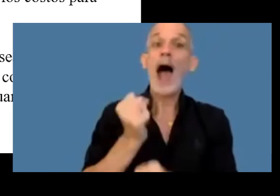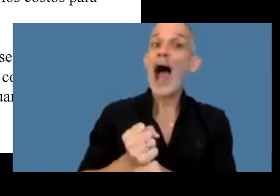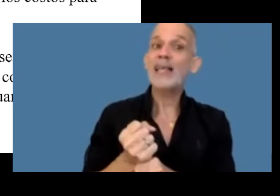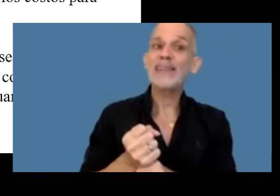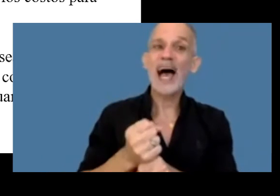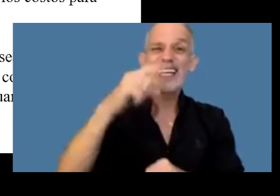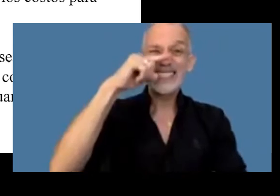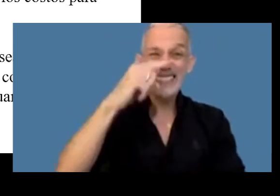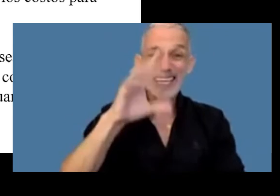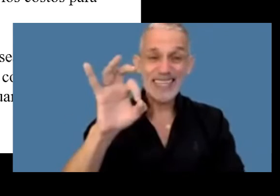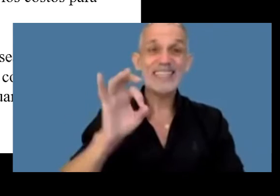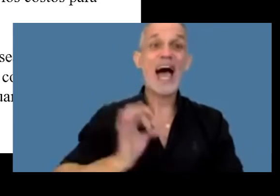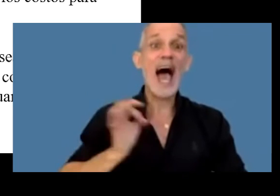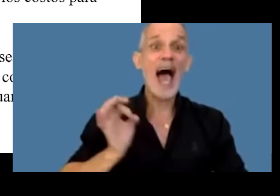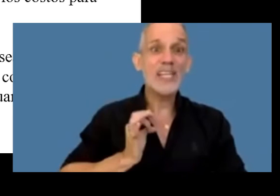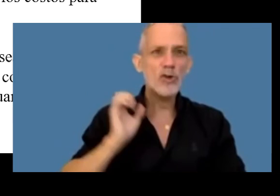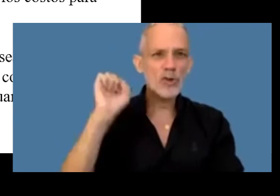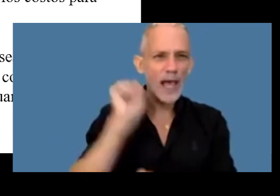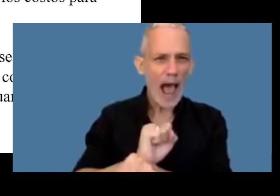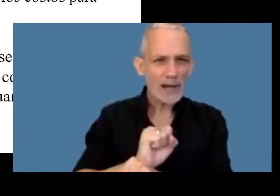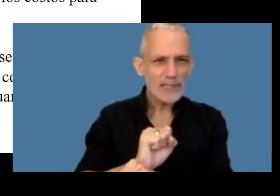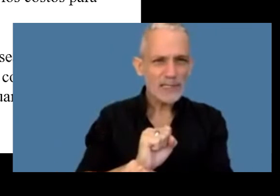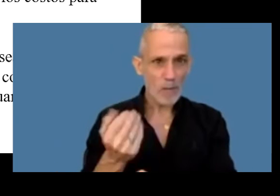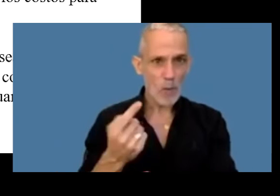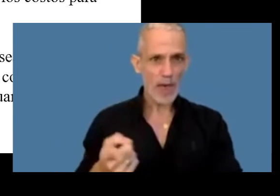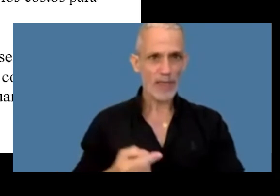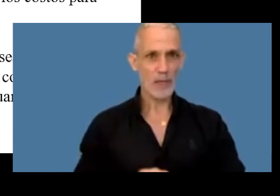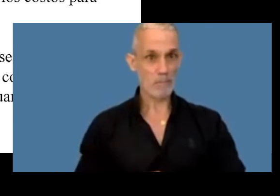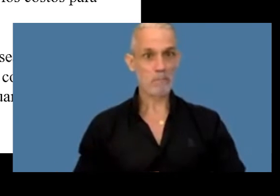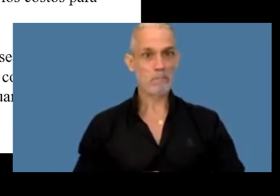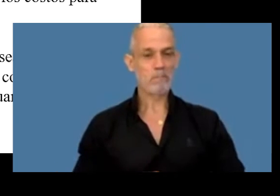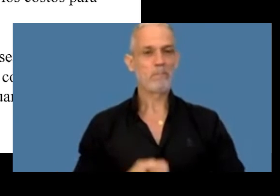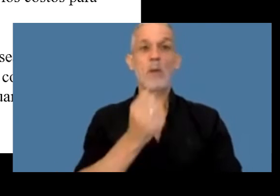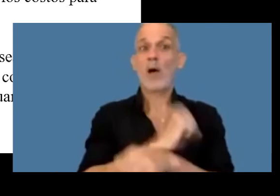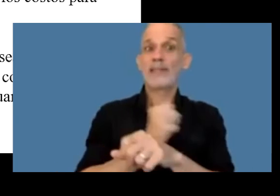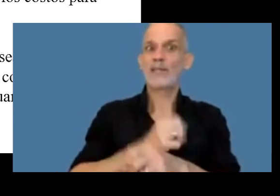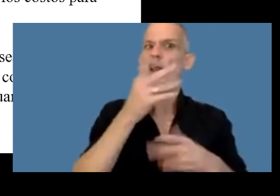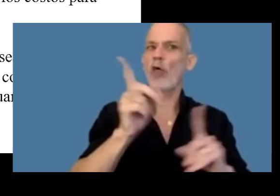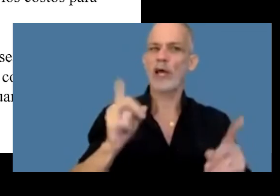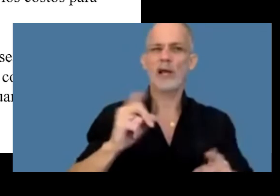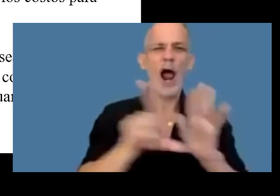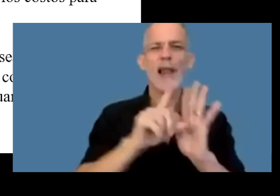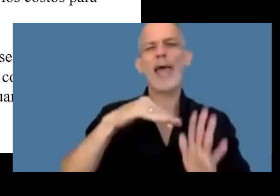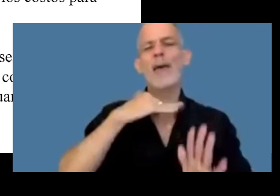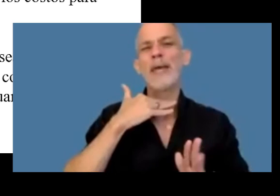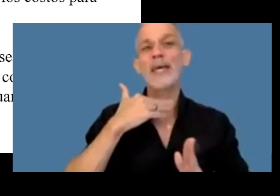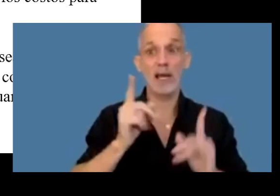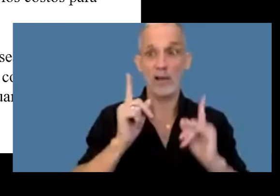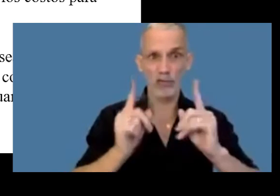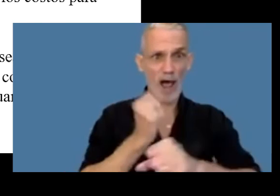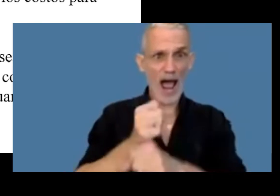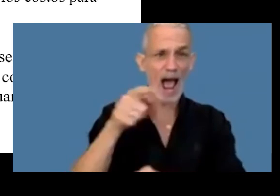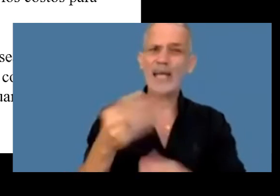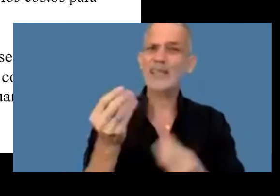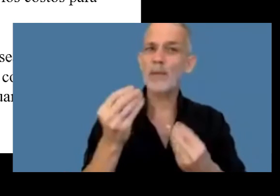70 años de cárcel. Como les digo, esta ley mexicana ya lleva una vigencia de casi